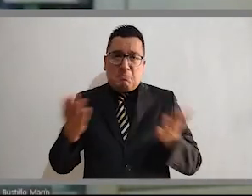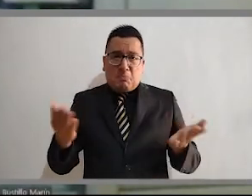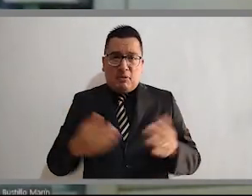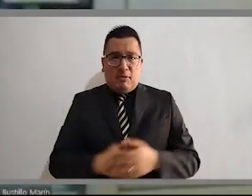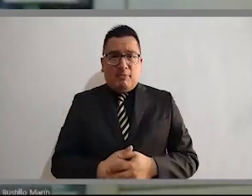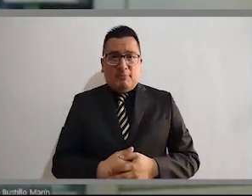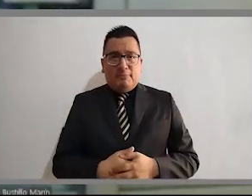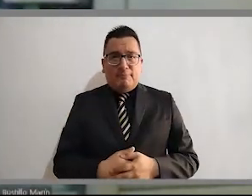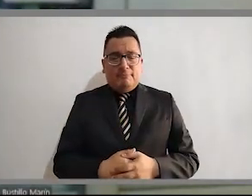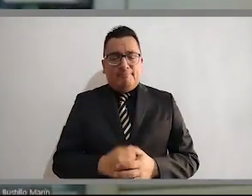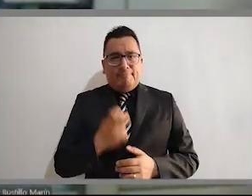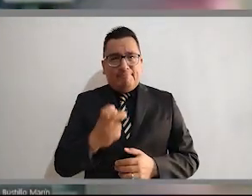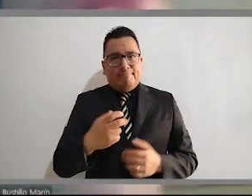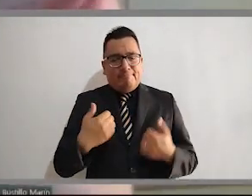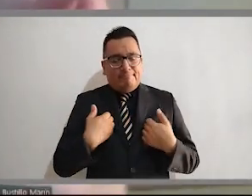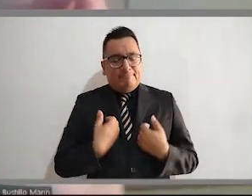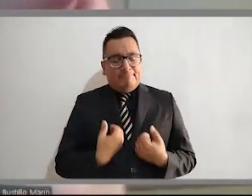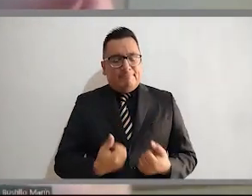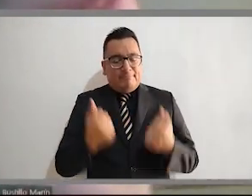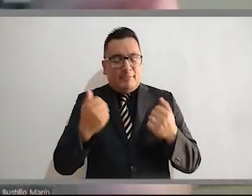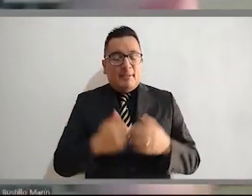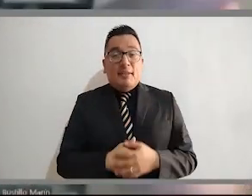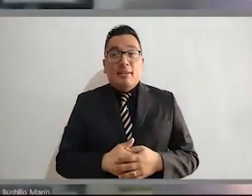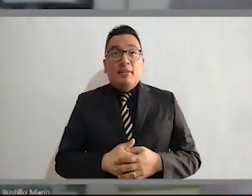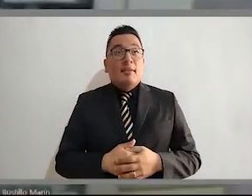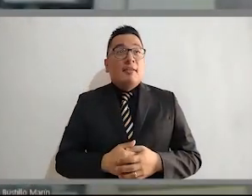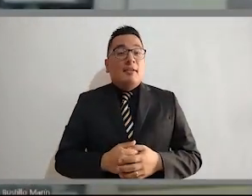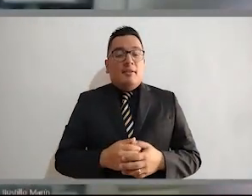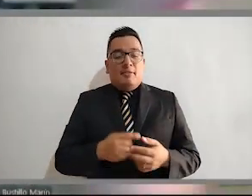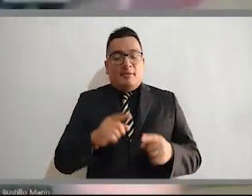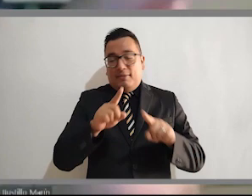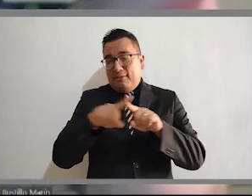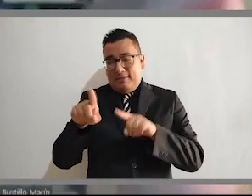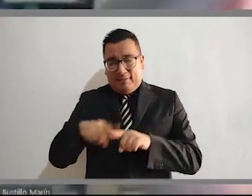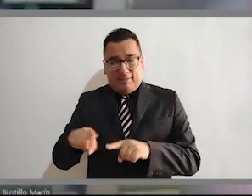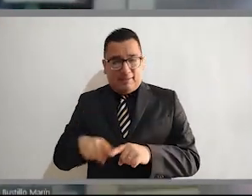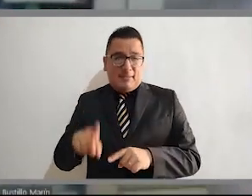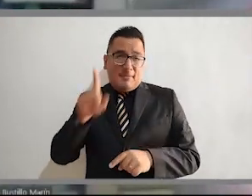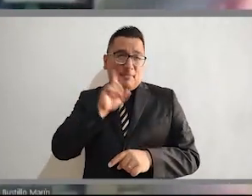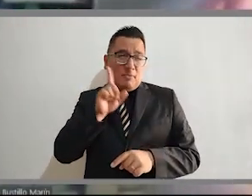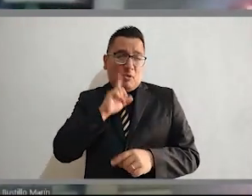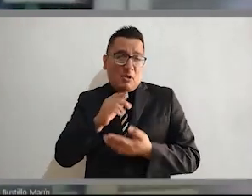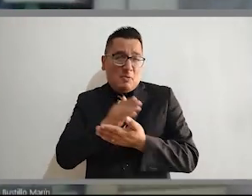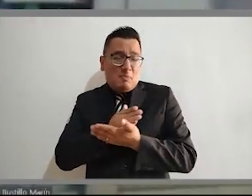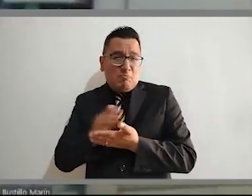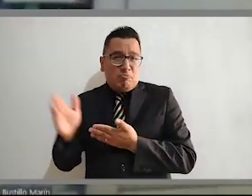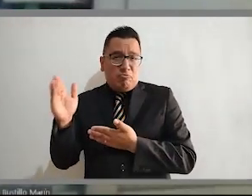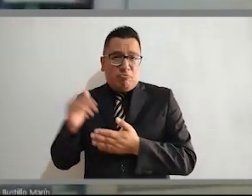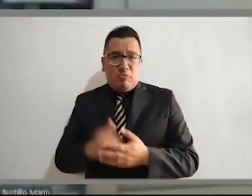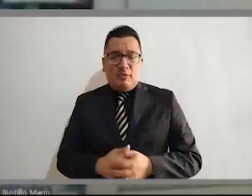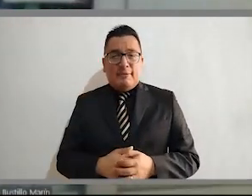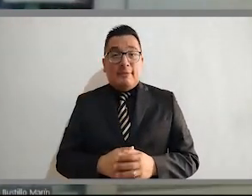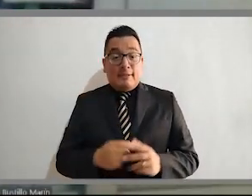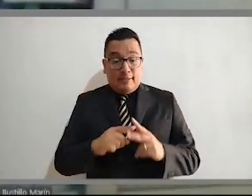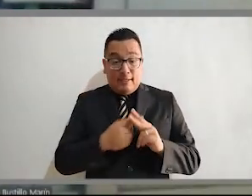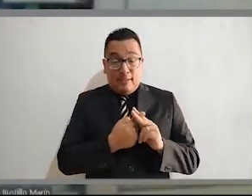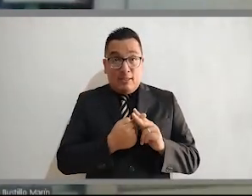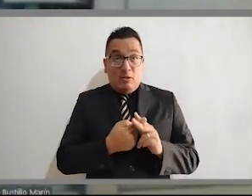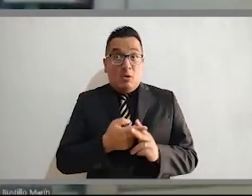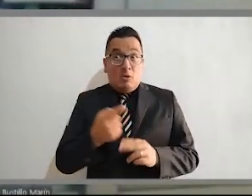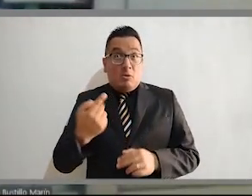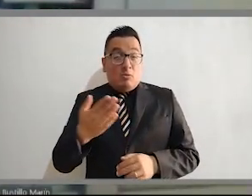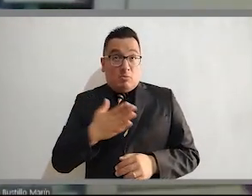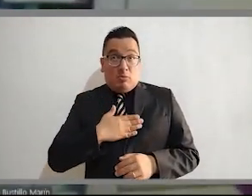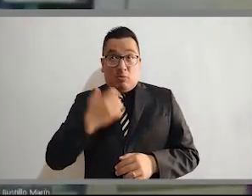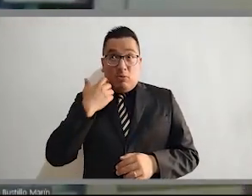tiempo de la violencia y que se da desde todo ese momento en que accedemos a ser militantes hasta que